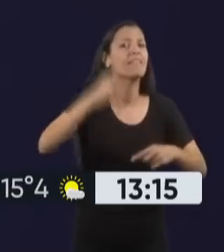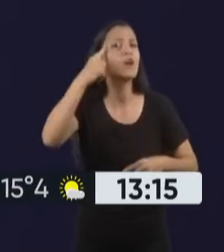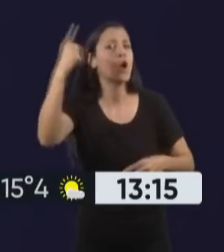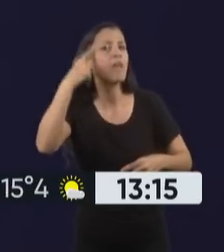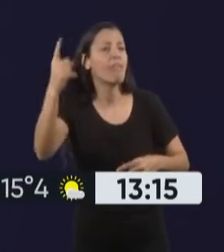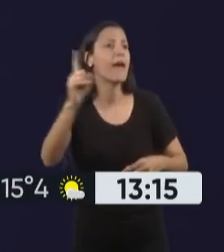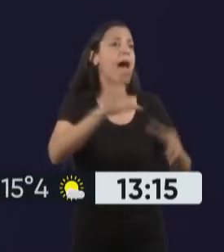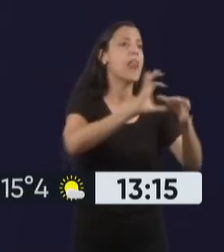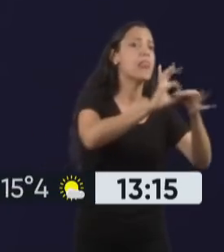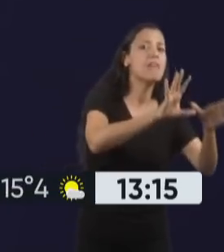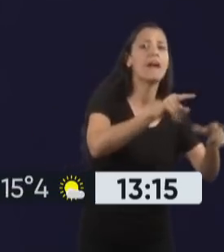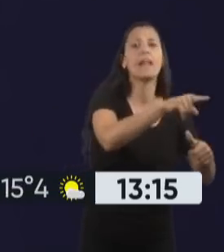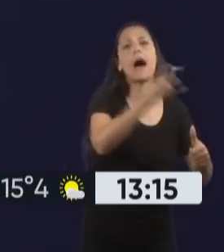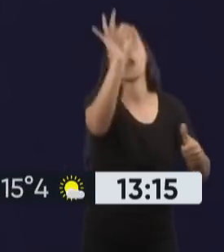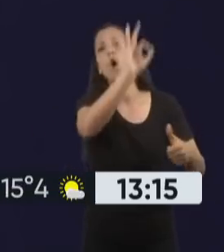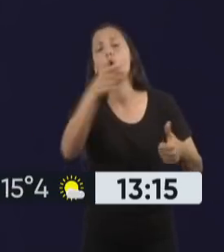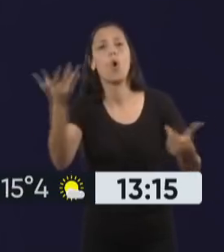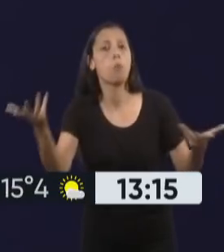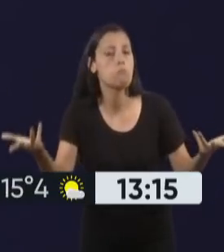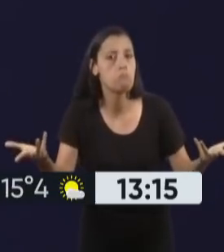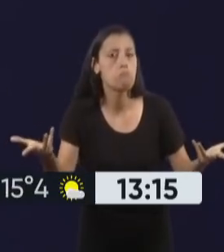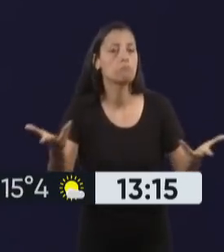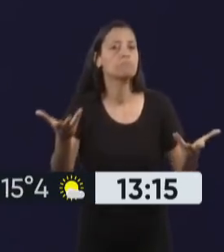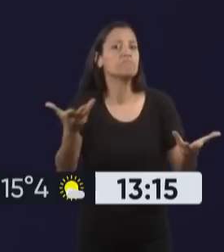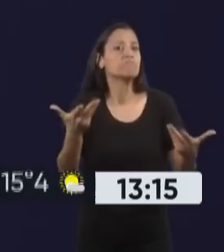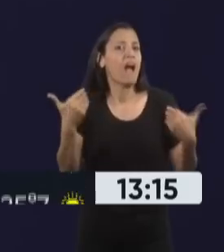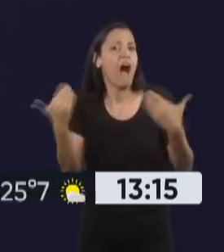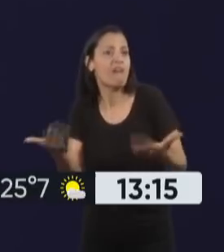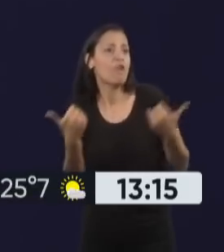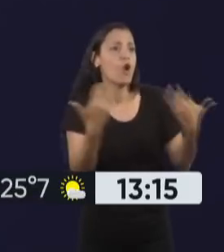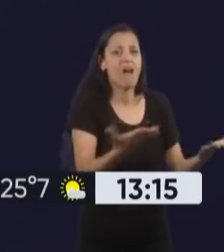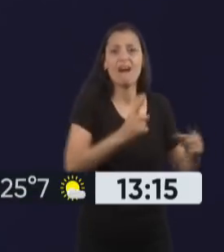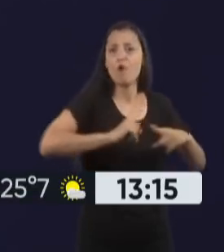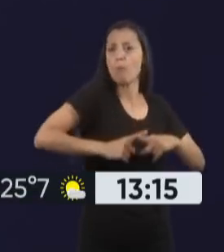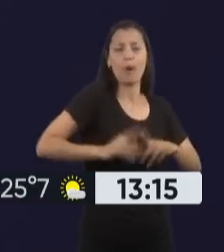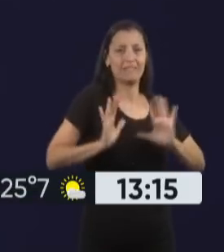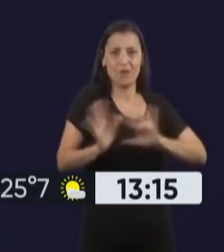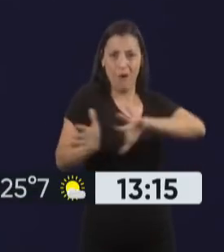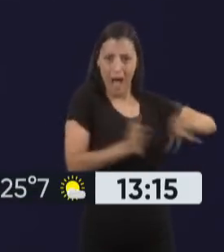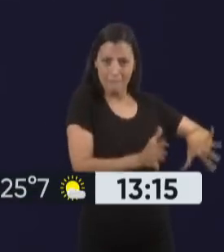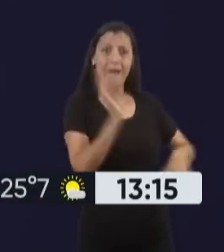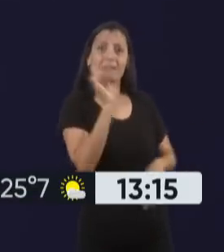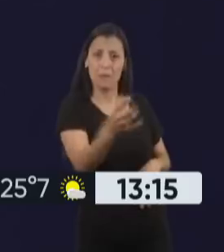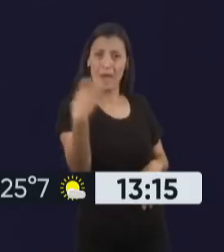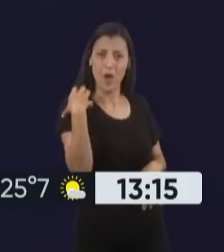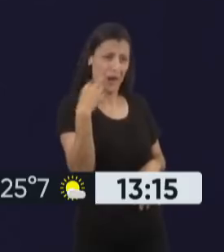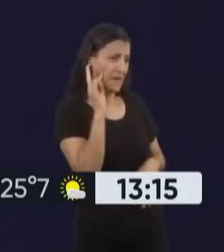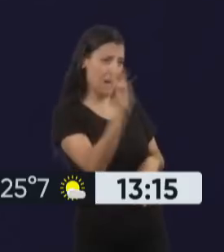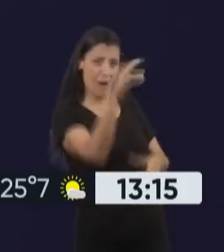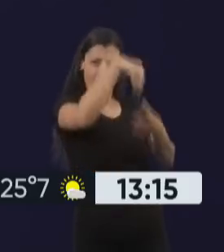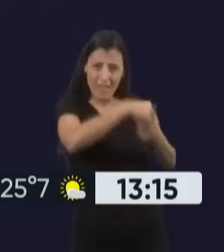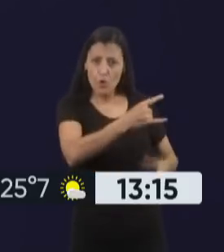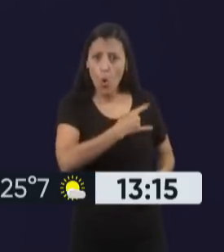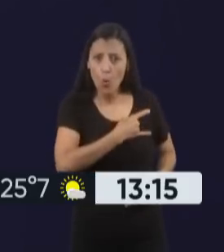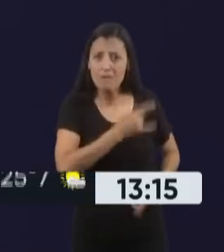como liberales o como afines a este gobierno, de todos los colores. Y la verdad es que me dio mucha pena en un lugar que